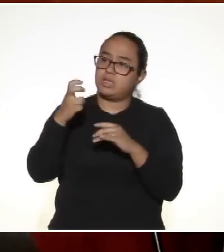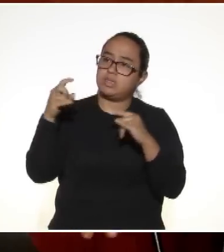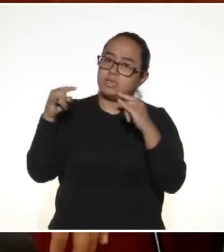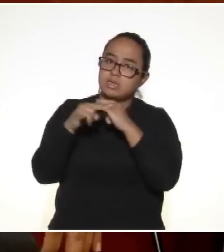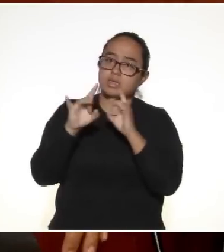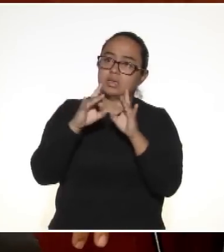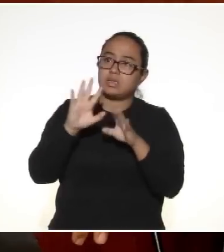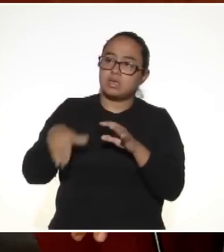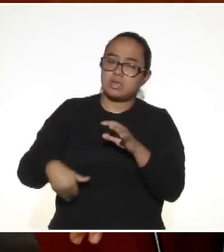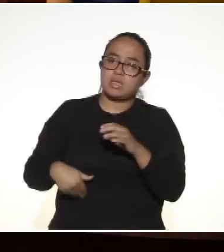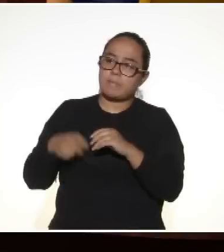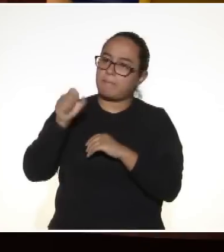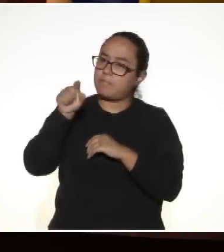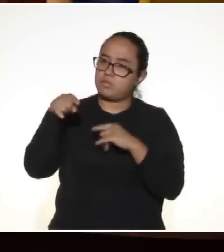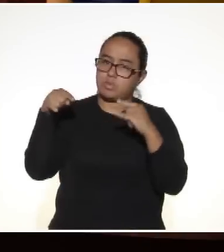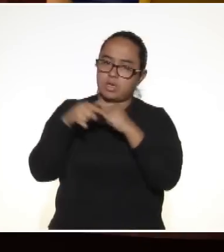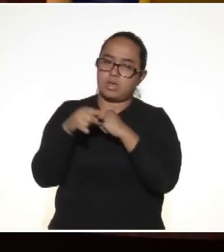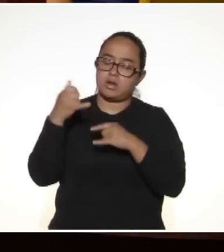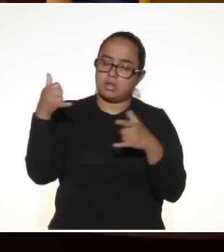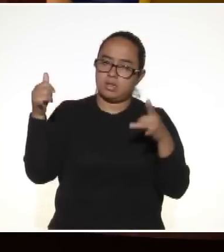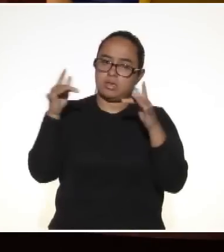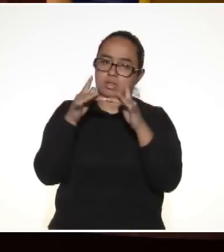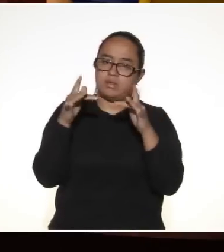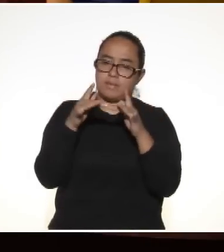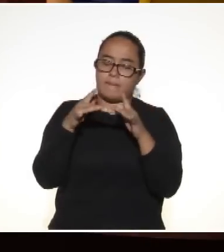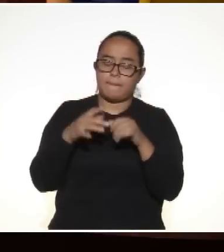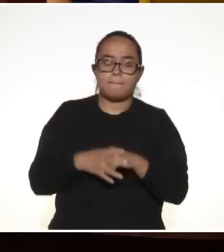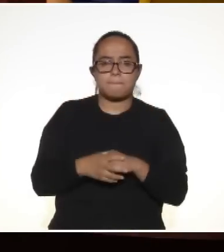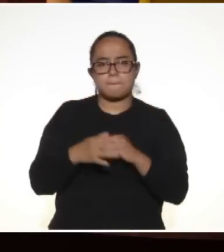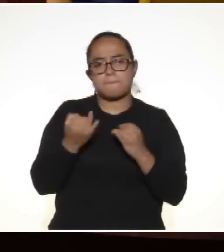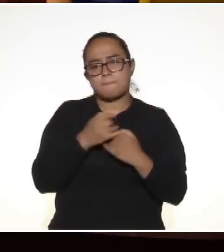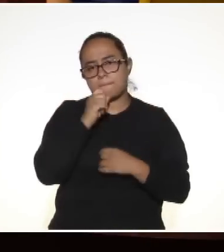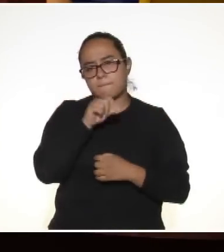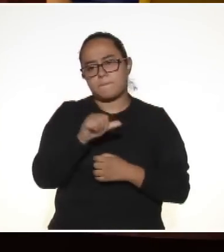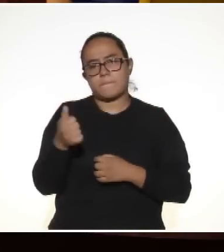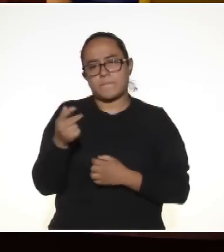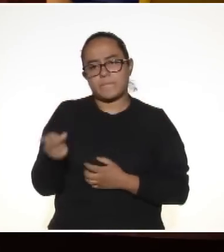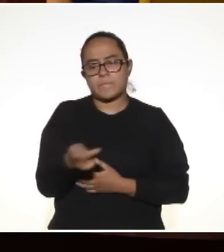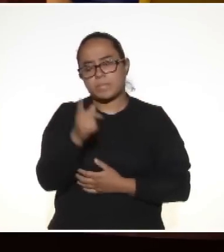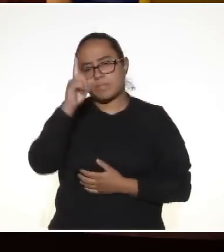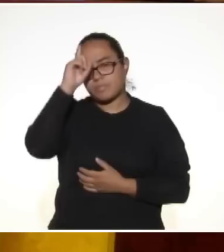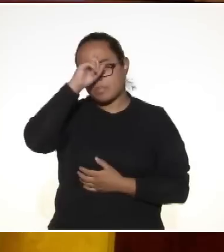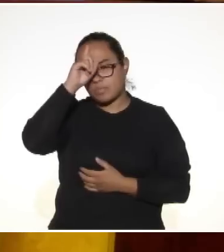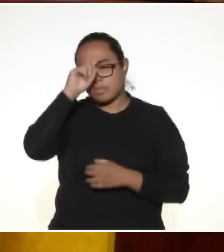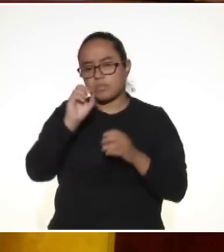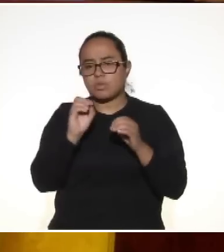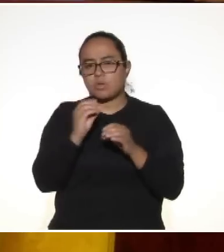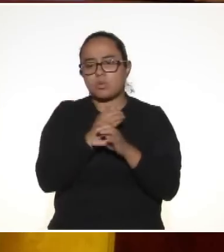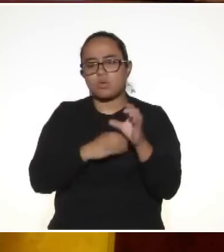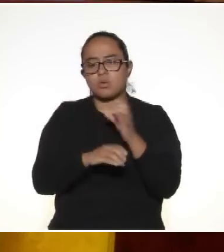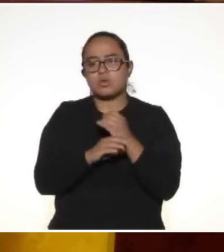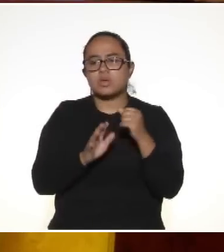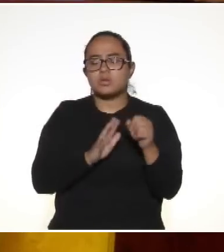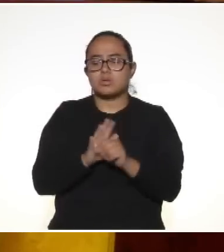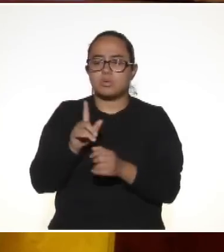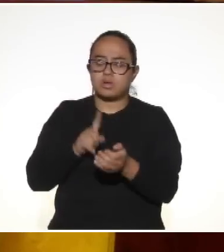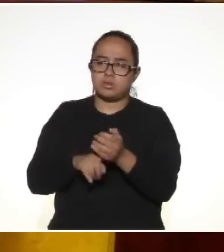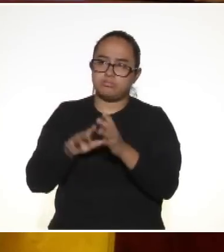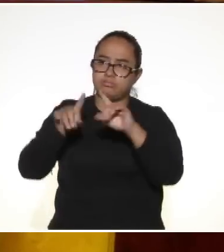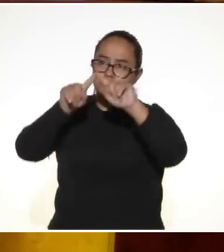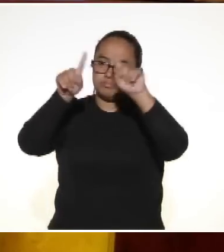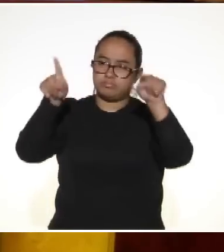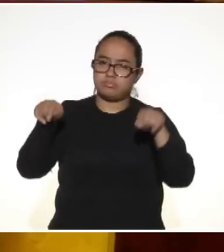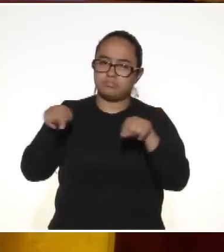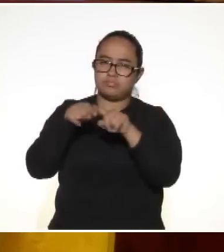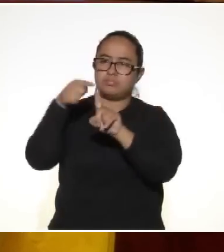específicamente. También nos preguntaban sobre alguna recomendación o qué productos deben tener los botiquines para tenerlos